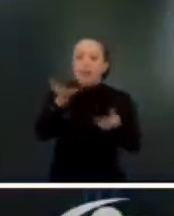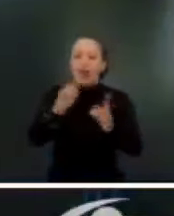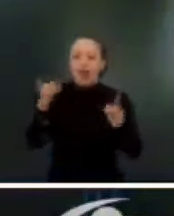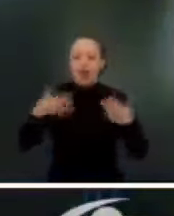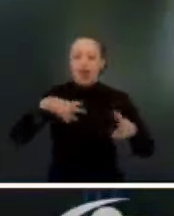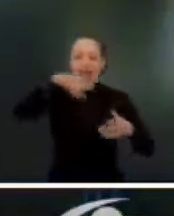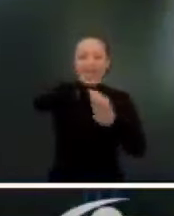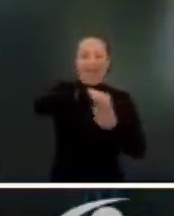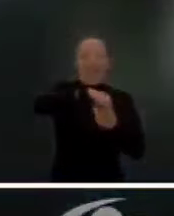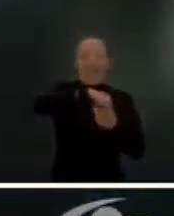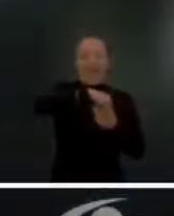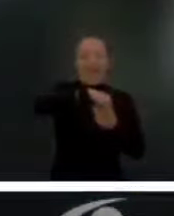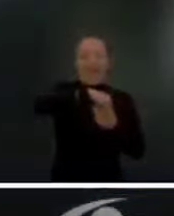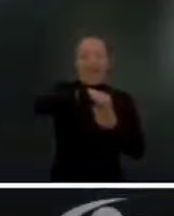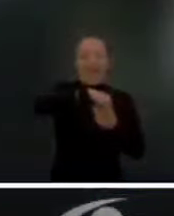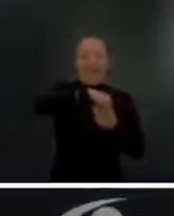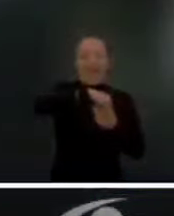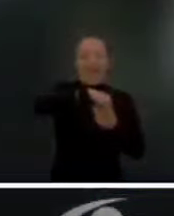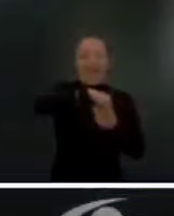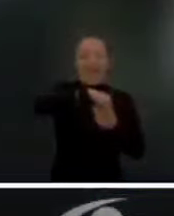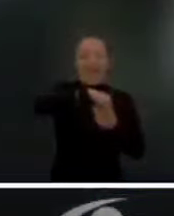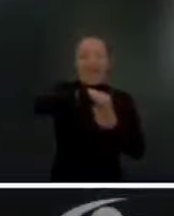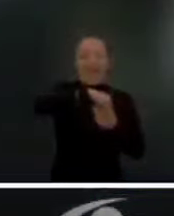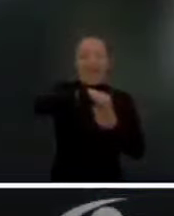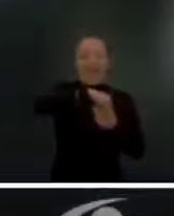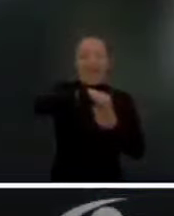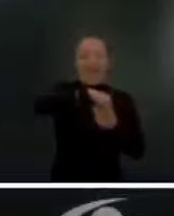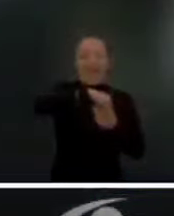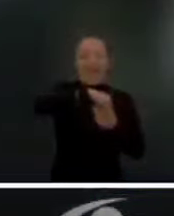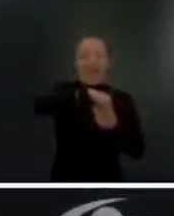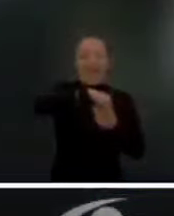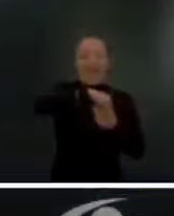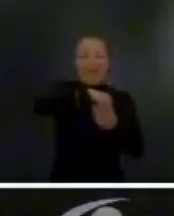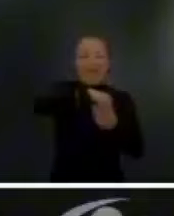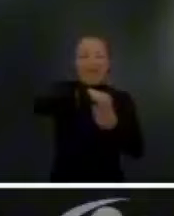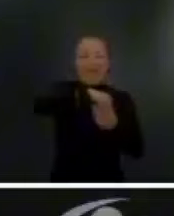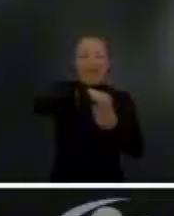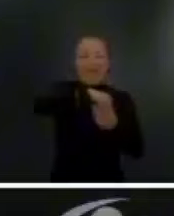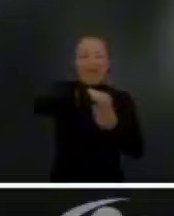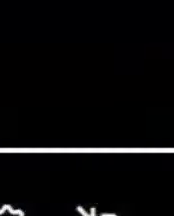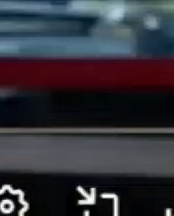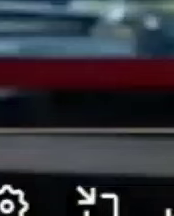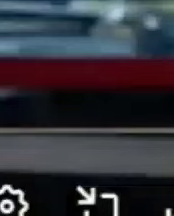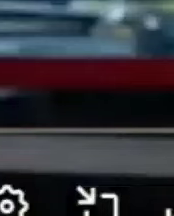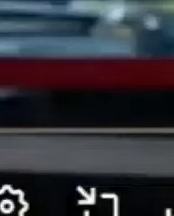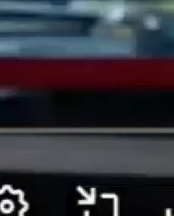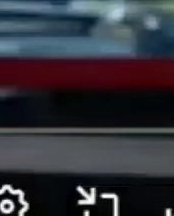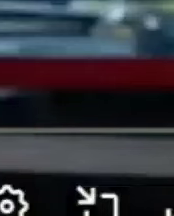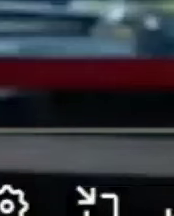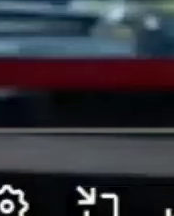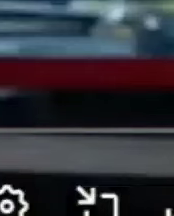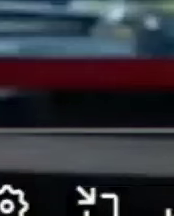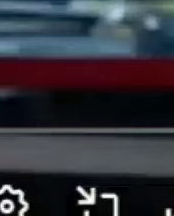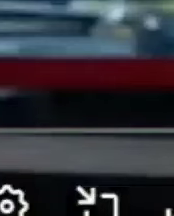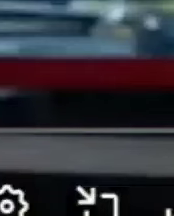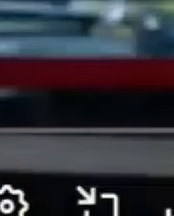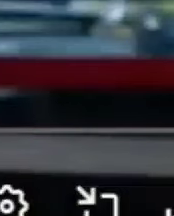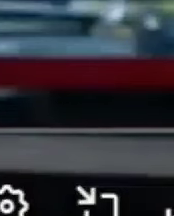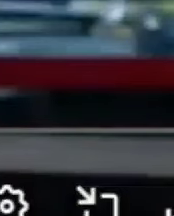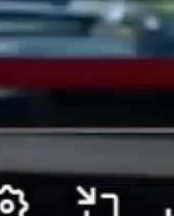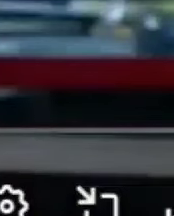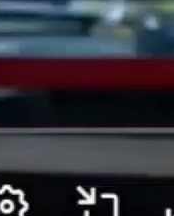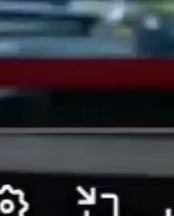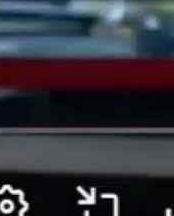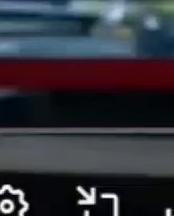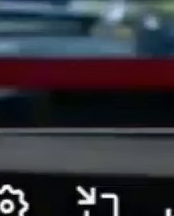JEP. Pues el señor se fugó y no dio la cara, no se entregó ni nada por el estilo. Y es que, ¿por qué decimos que era un